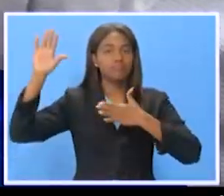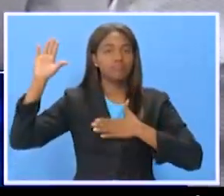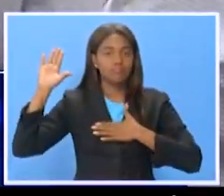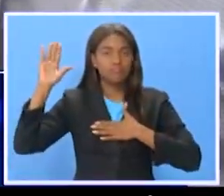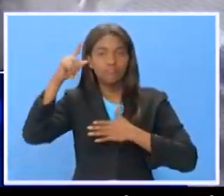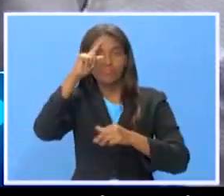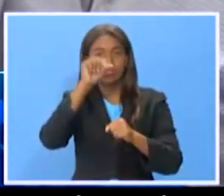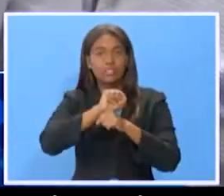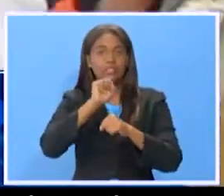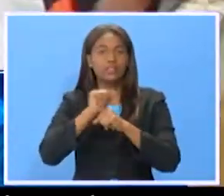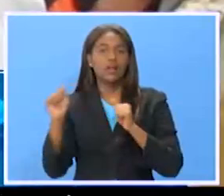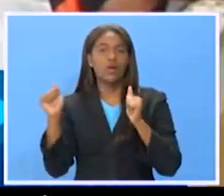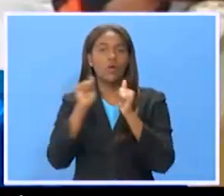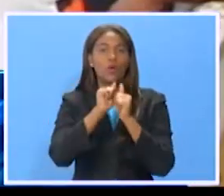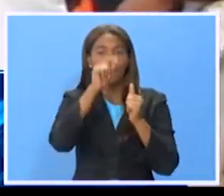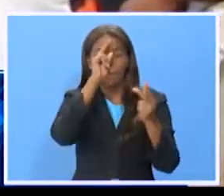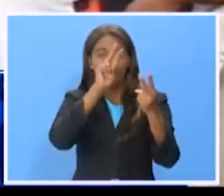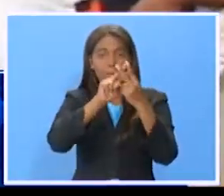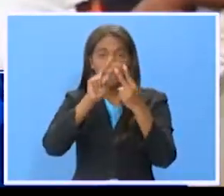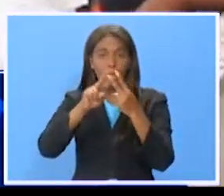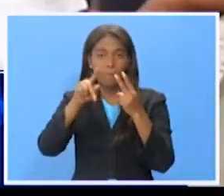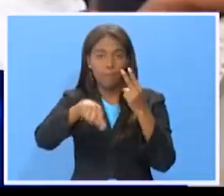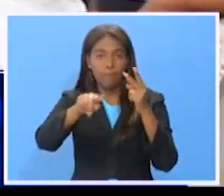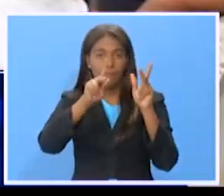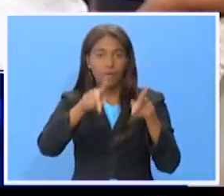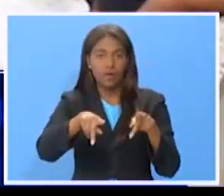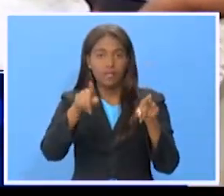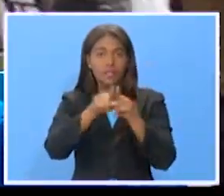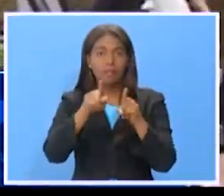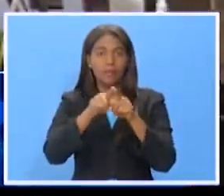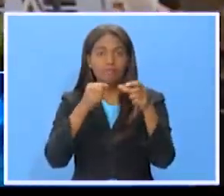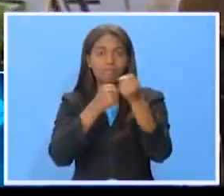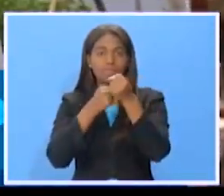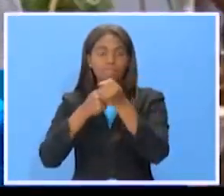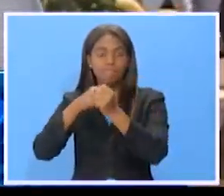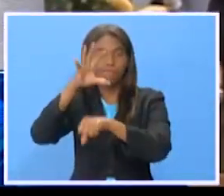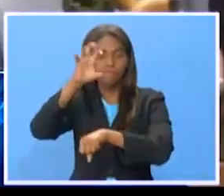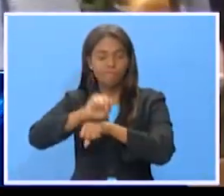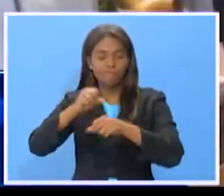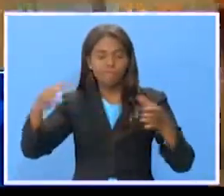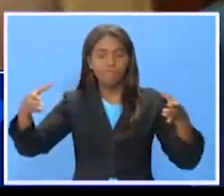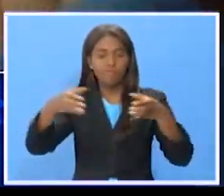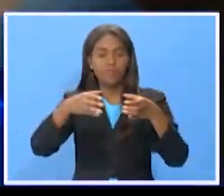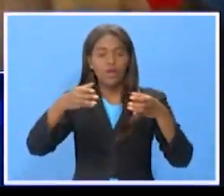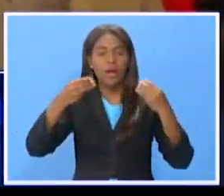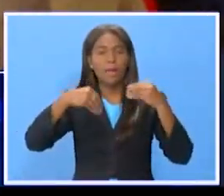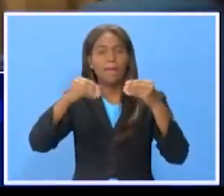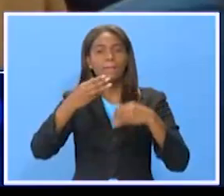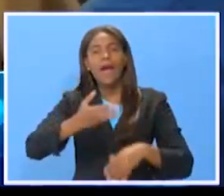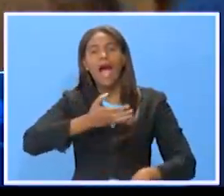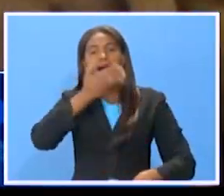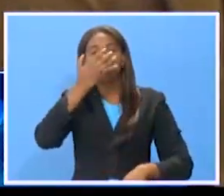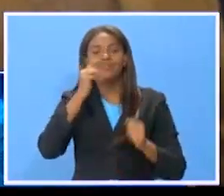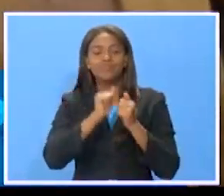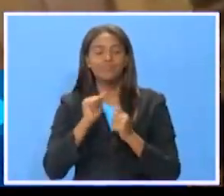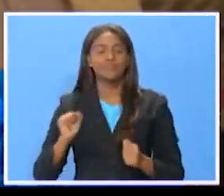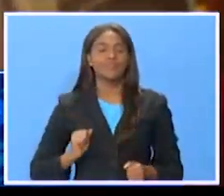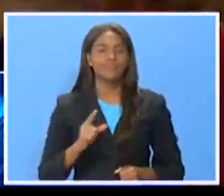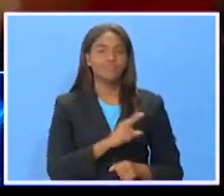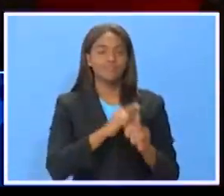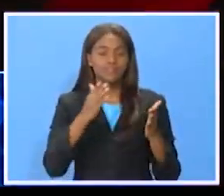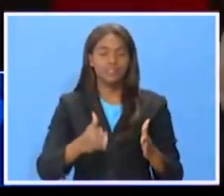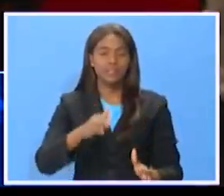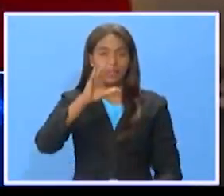de trabajar para el reconocimiento del partido. Además, participó en la tradicional Feria del Mango, en compañía del senador